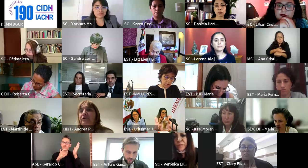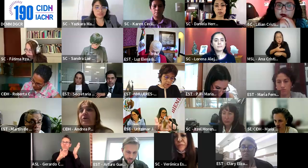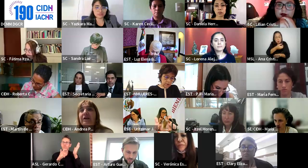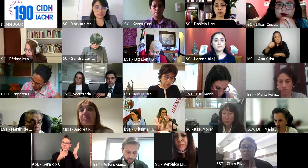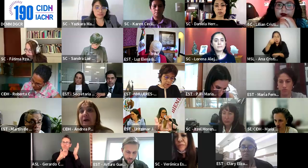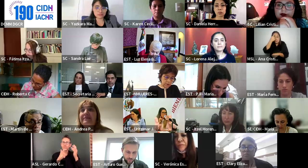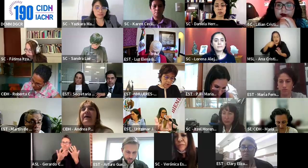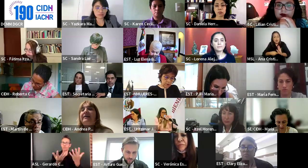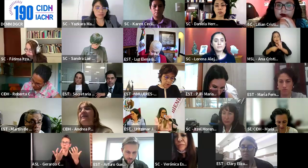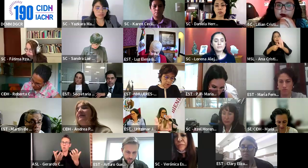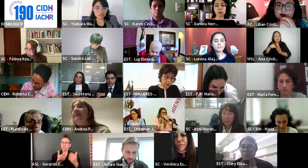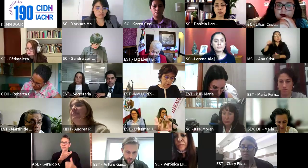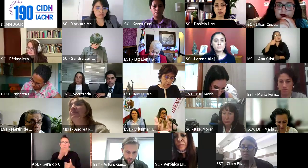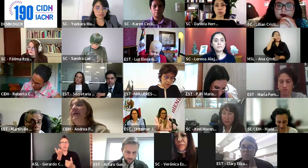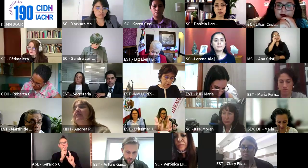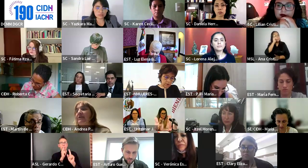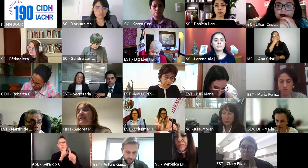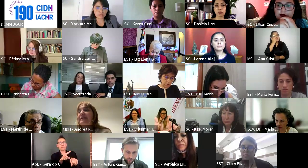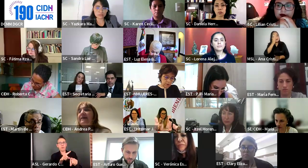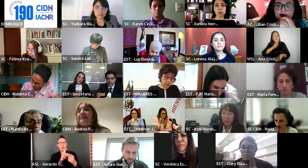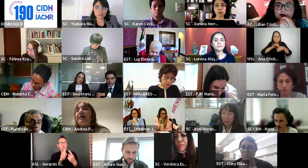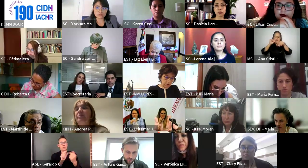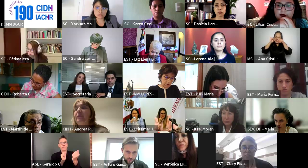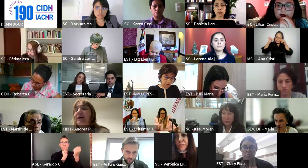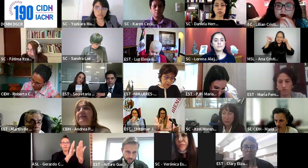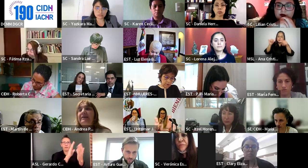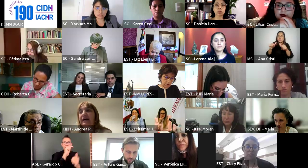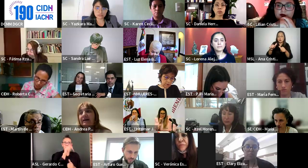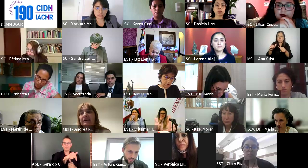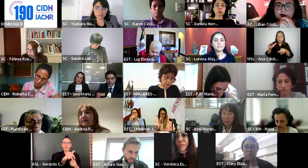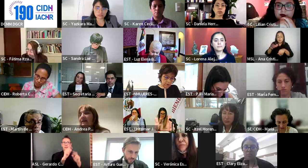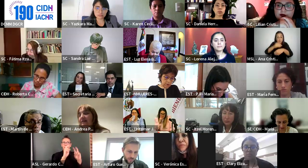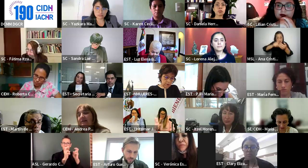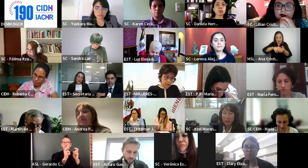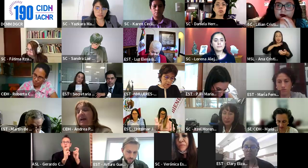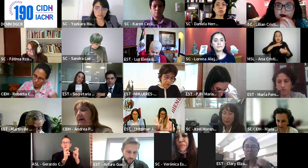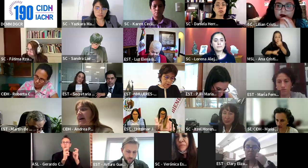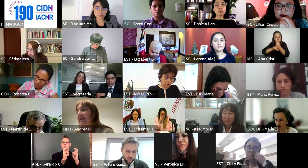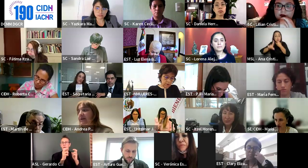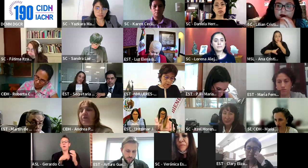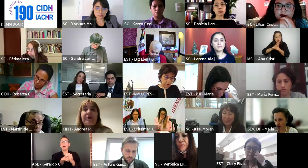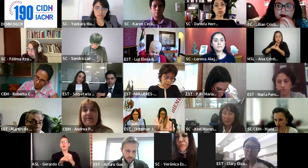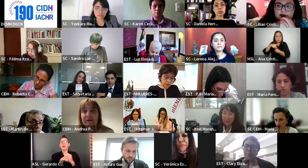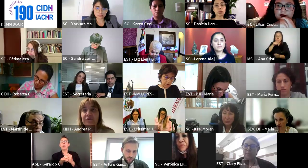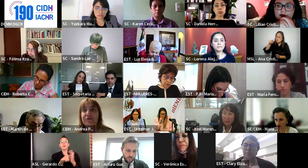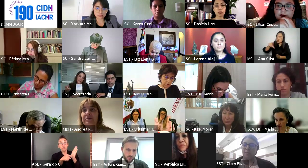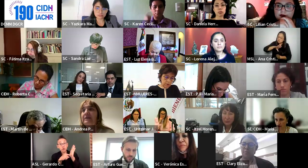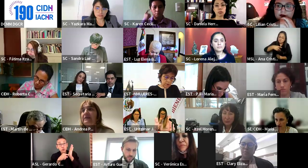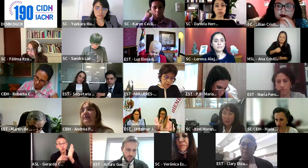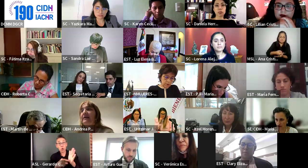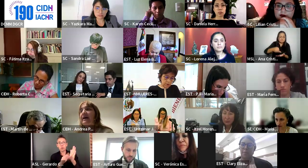una mayor respuesta para hacer frente a esta problemática refleja el enorme